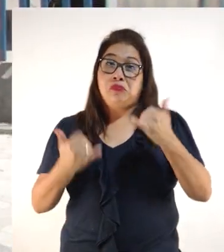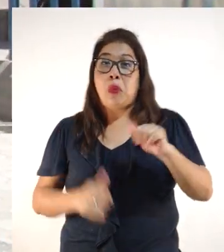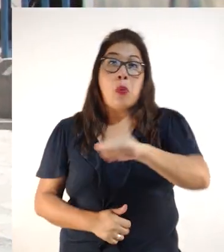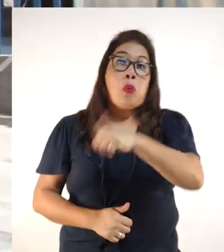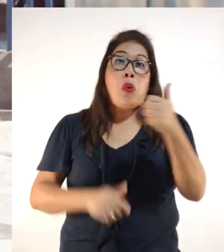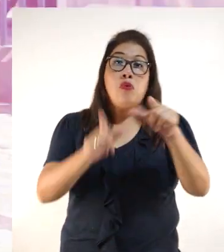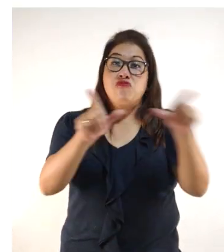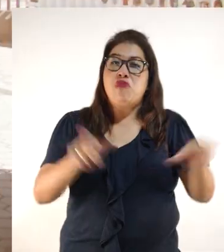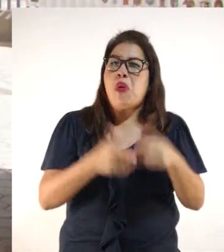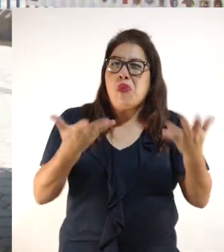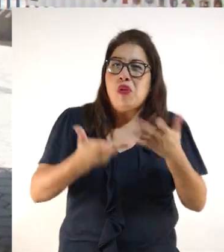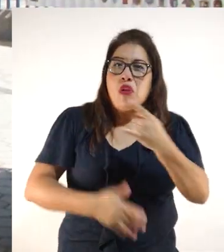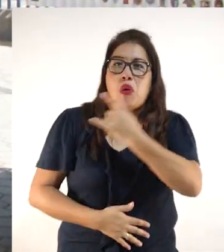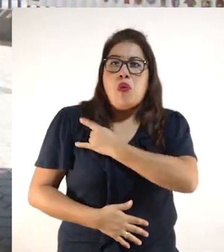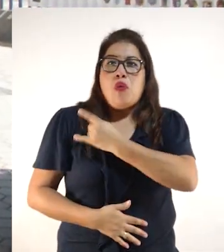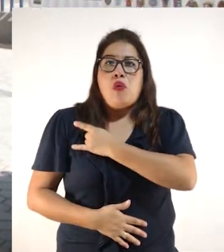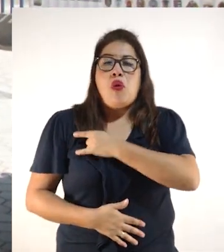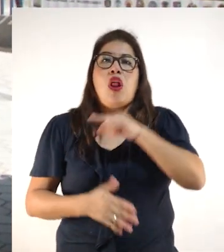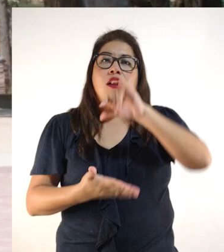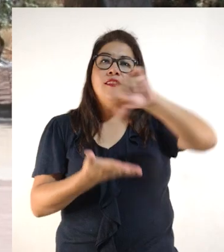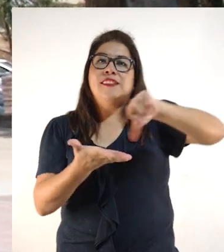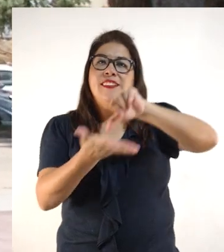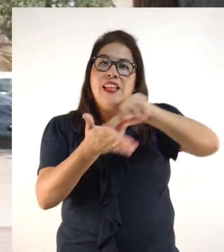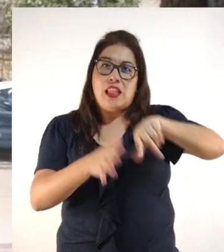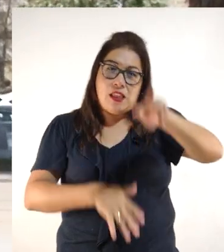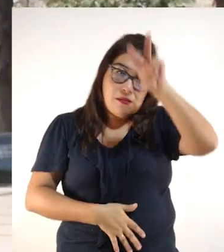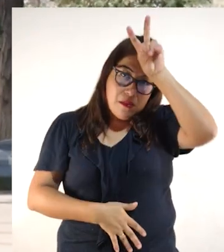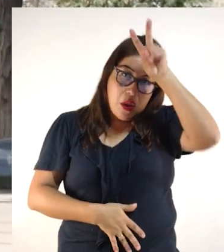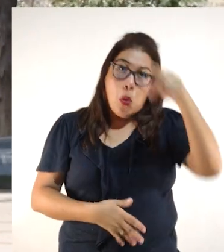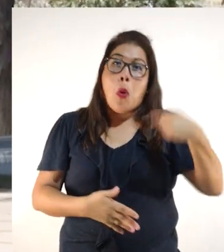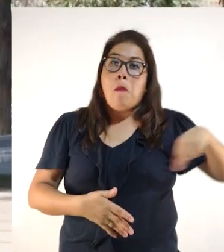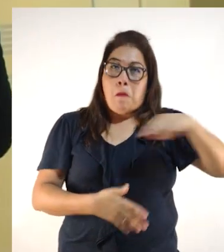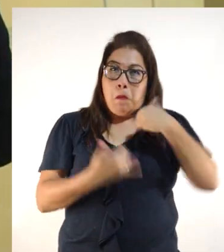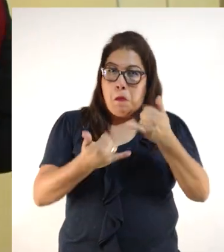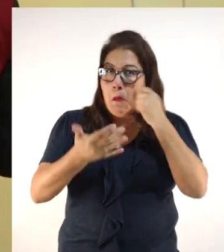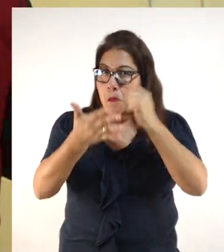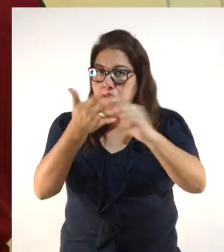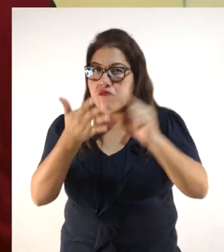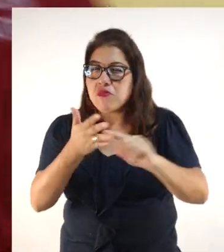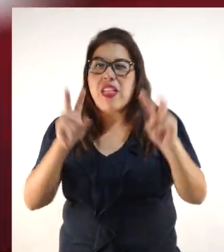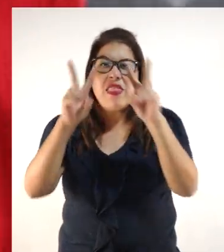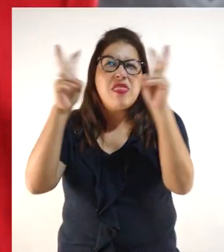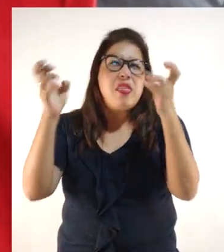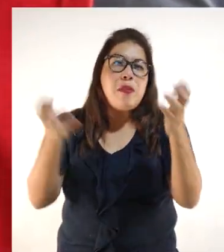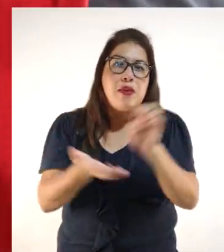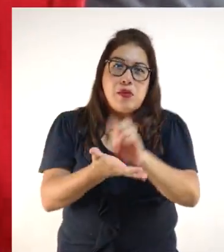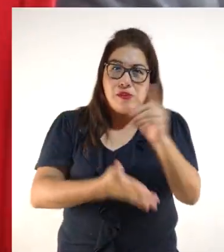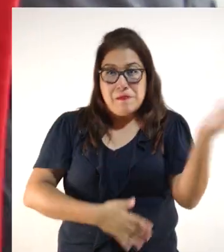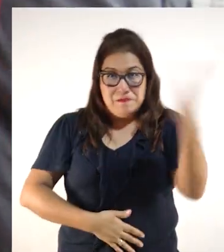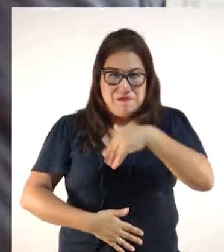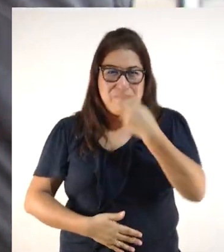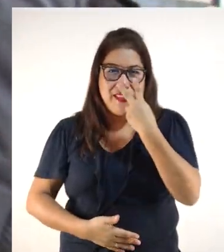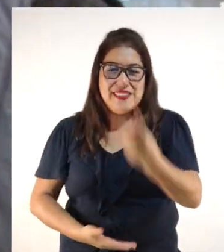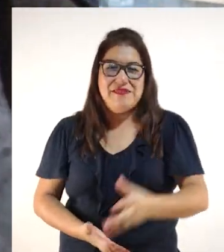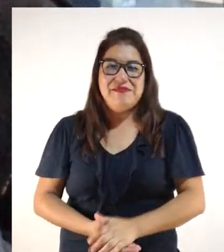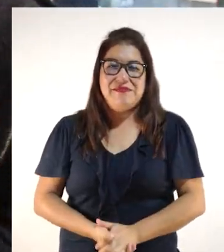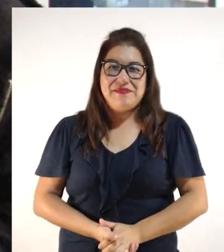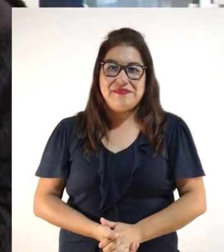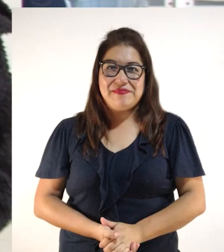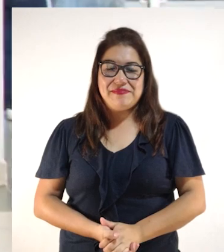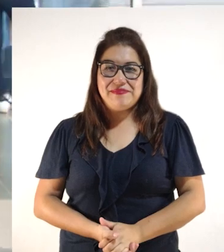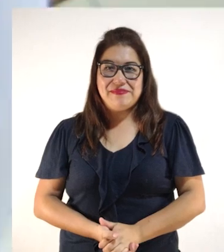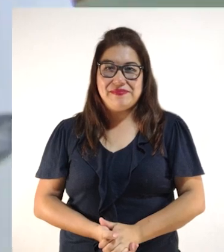Ahora nos encontramos en la Universidad Nacional del Centro del Perú, donde fiscalizaremos en el eje de educación. Así que acompáñanos.